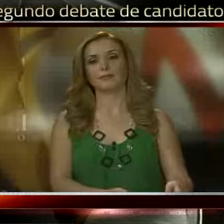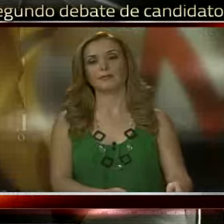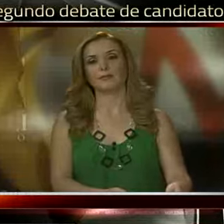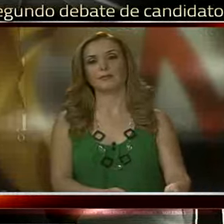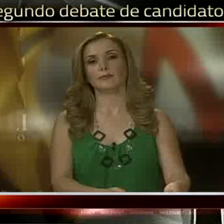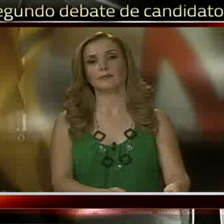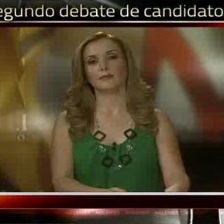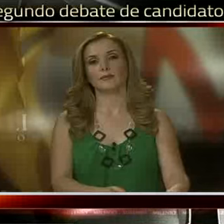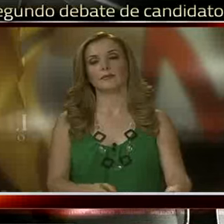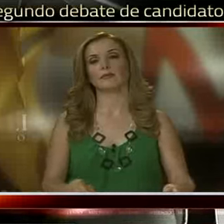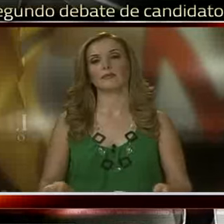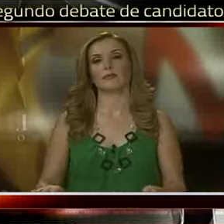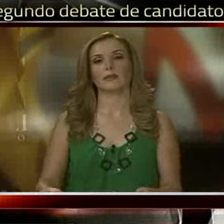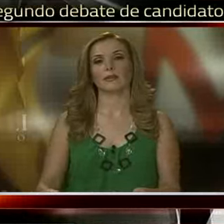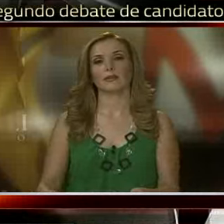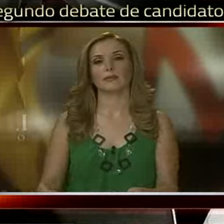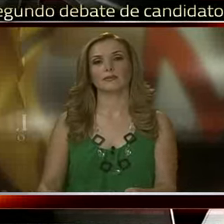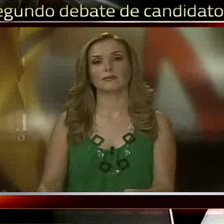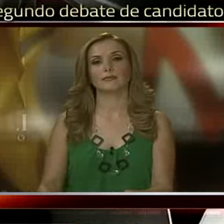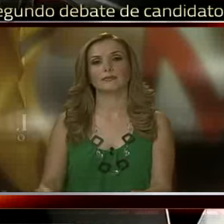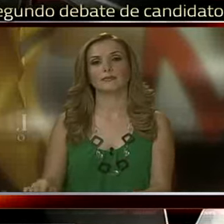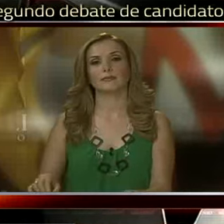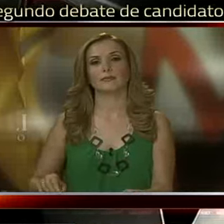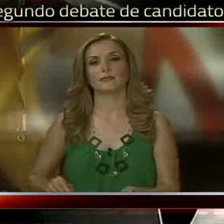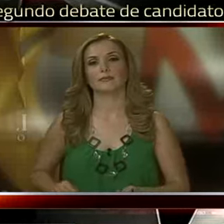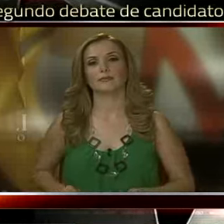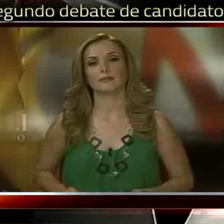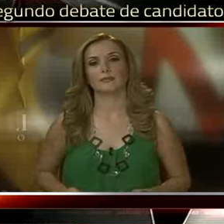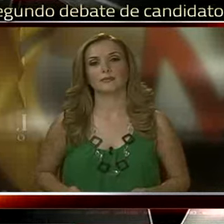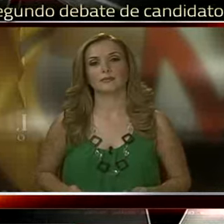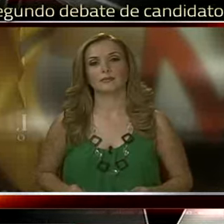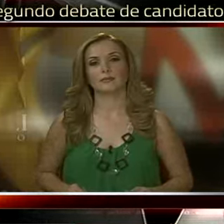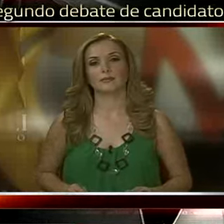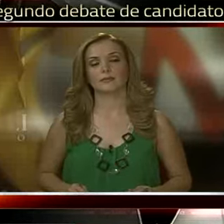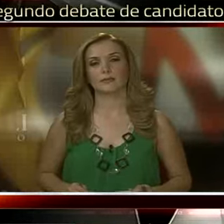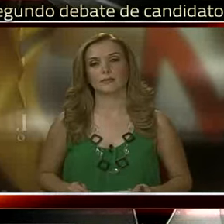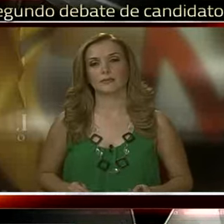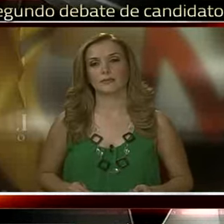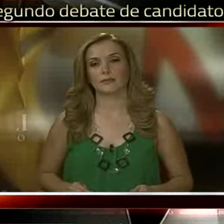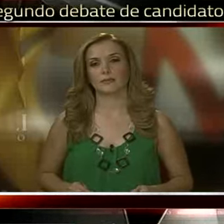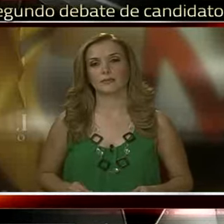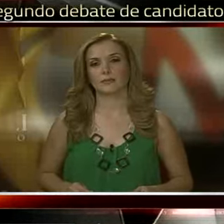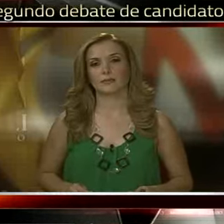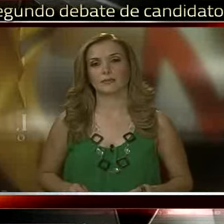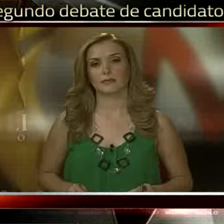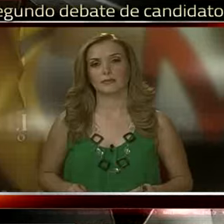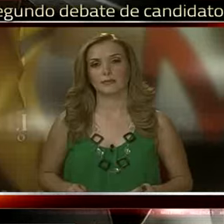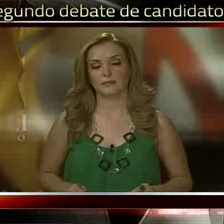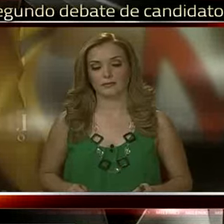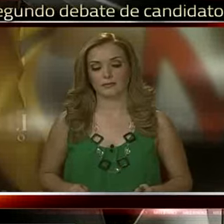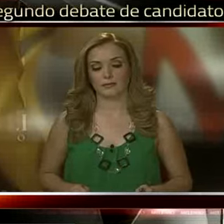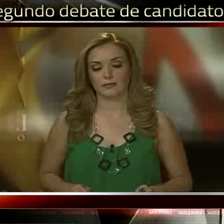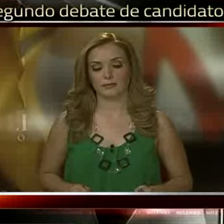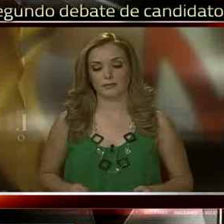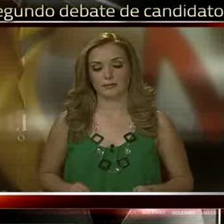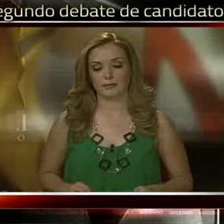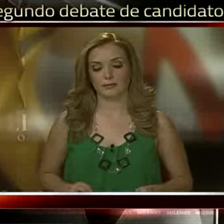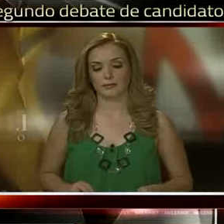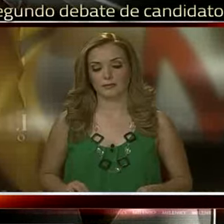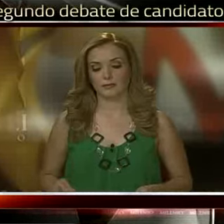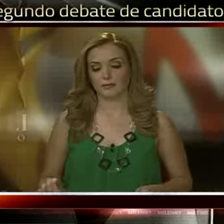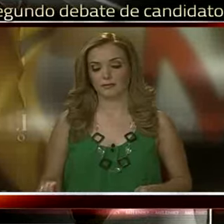mejor opción y yo creo que la gente en el momento de su votación lo va a tomar en cuenta. La gente ya no quiere decir por quién va a